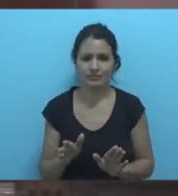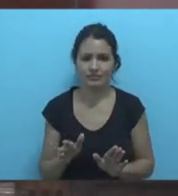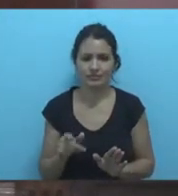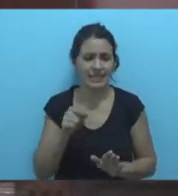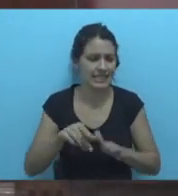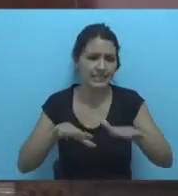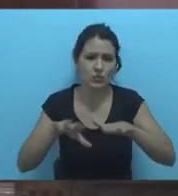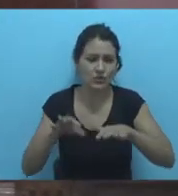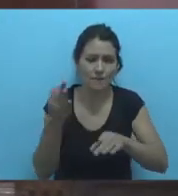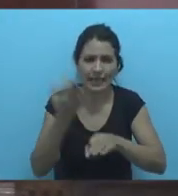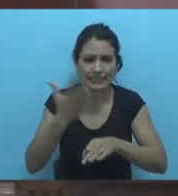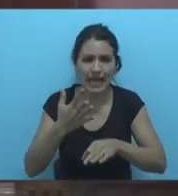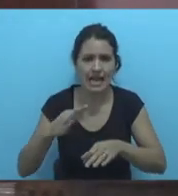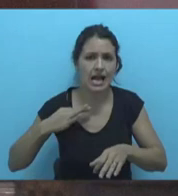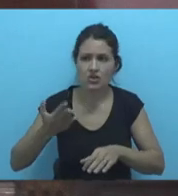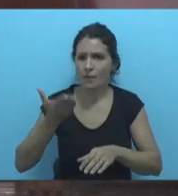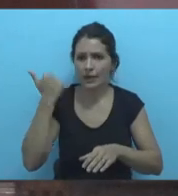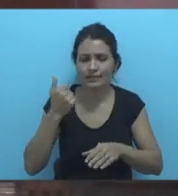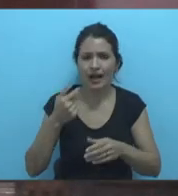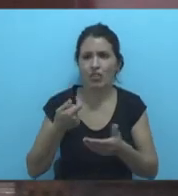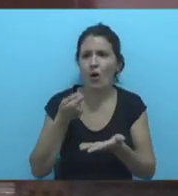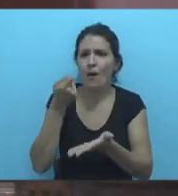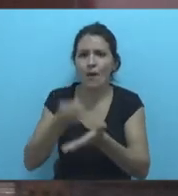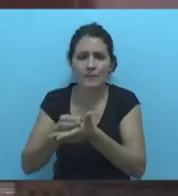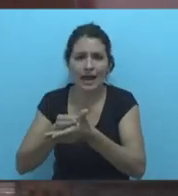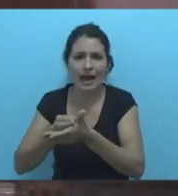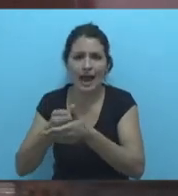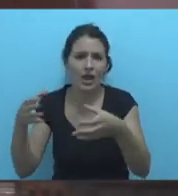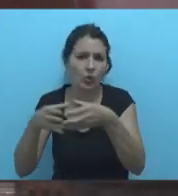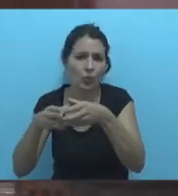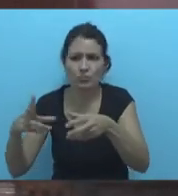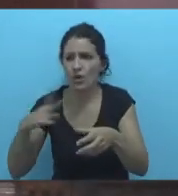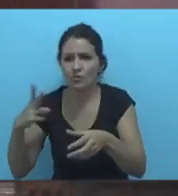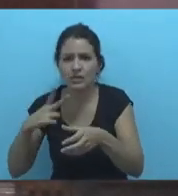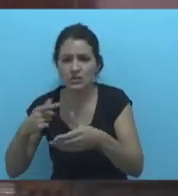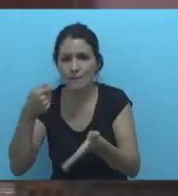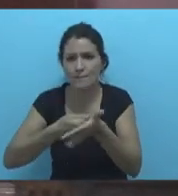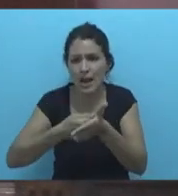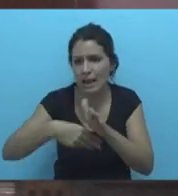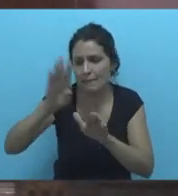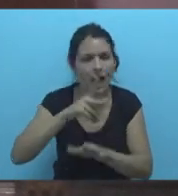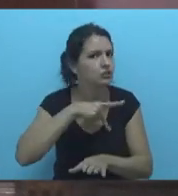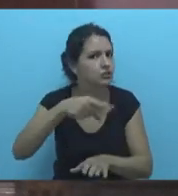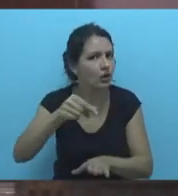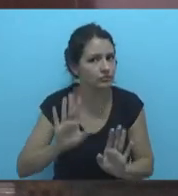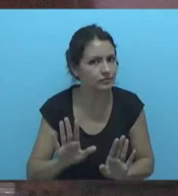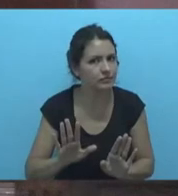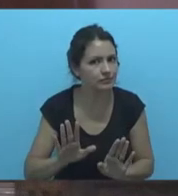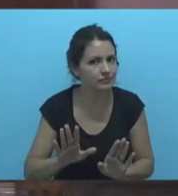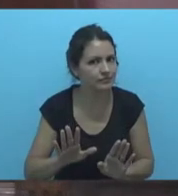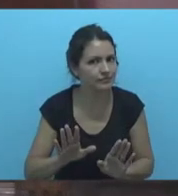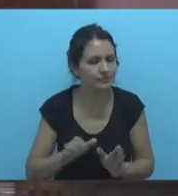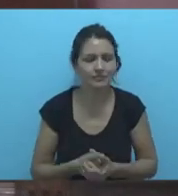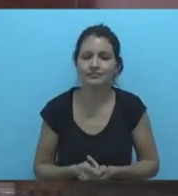inédito, excepcional, a meterle la mano a los que más tienen para dar a los que menos tienen. Bueno, evidentemente esas cosas no figuran